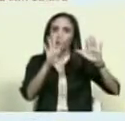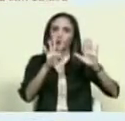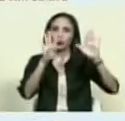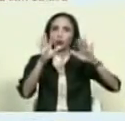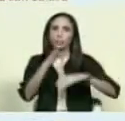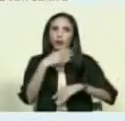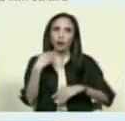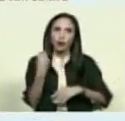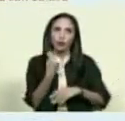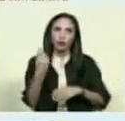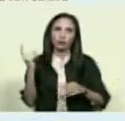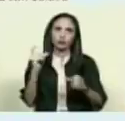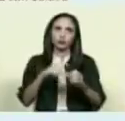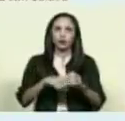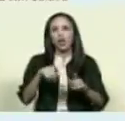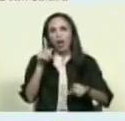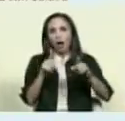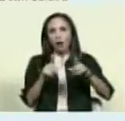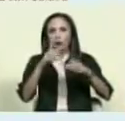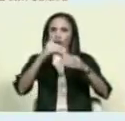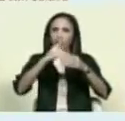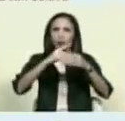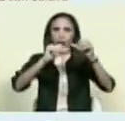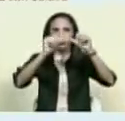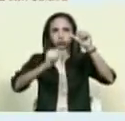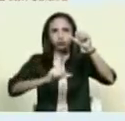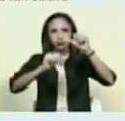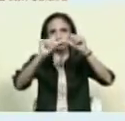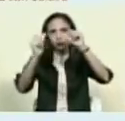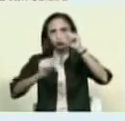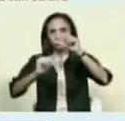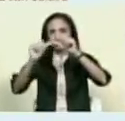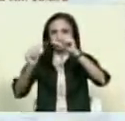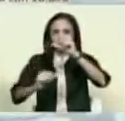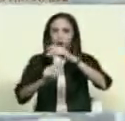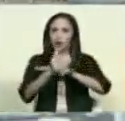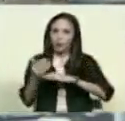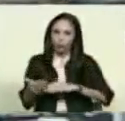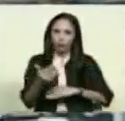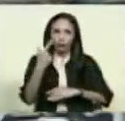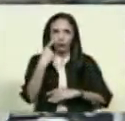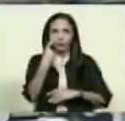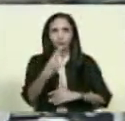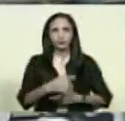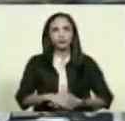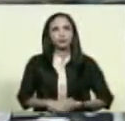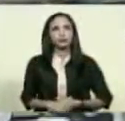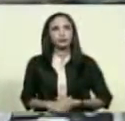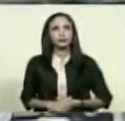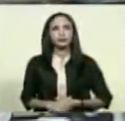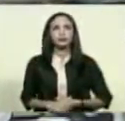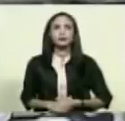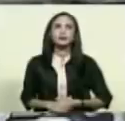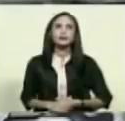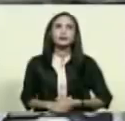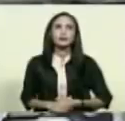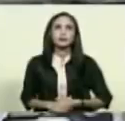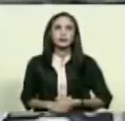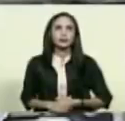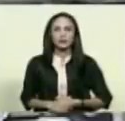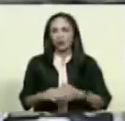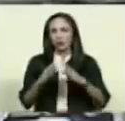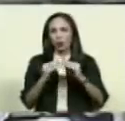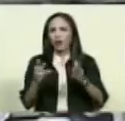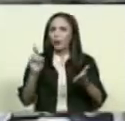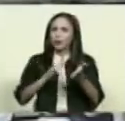59.599 jóvenes. Algunos datos importantes para que ustedes, fíjense los subsectores, atención juventud. Todo esto hay